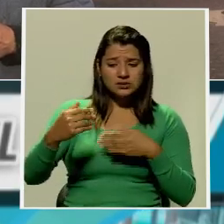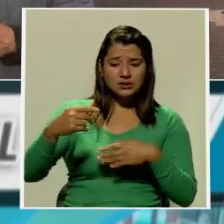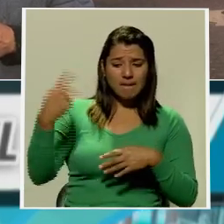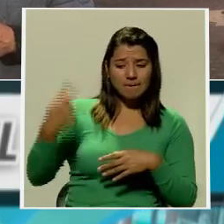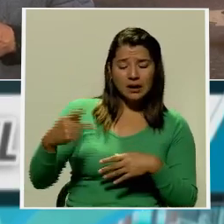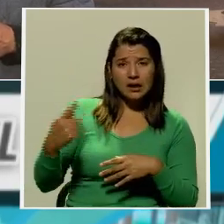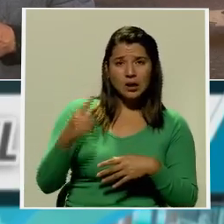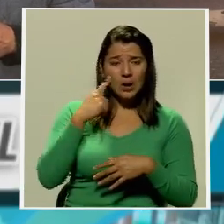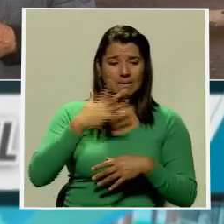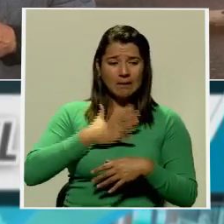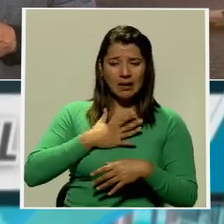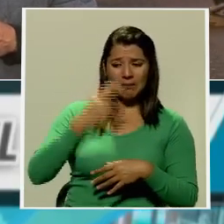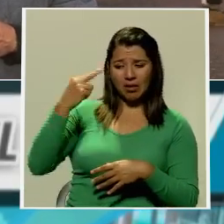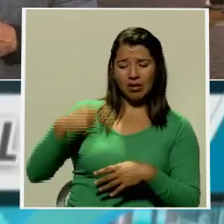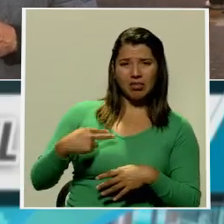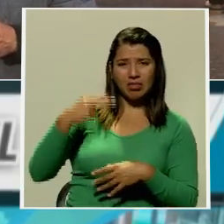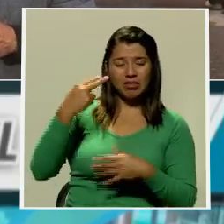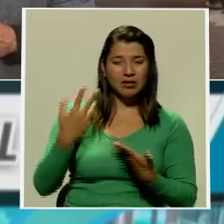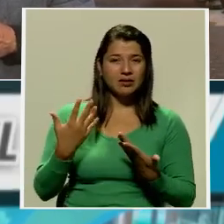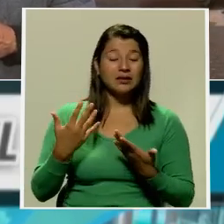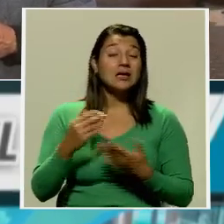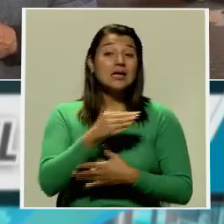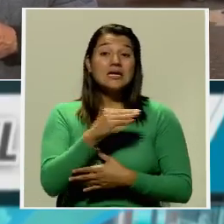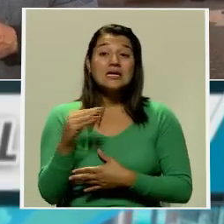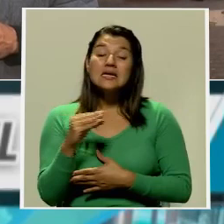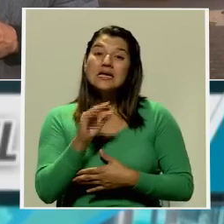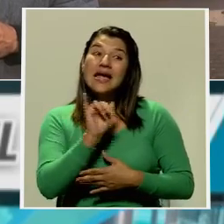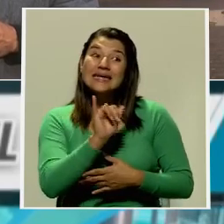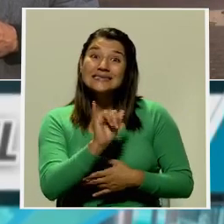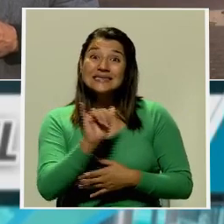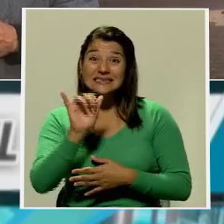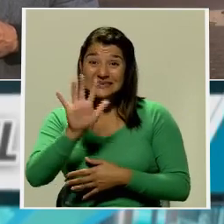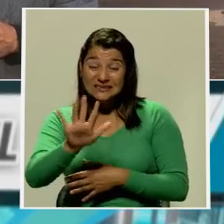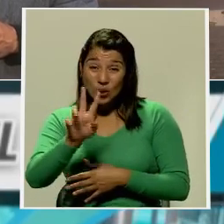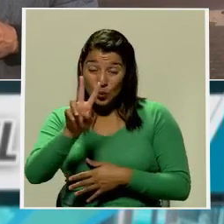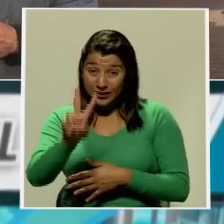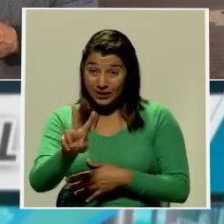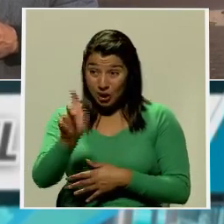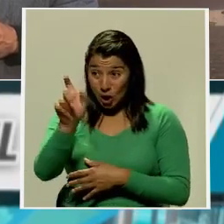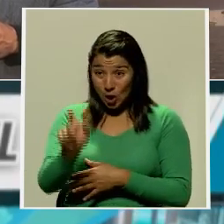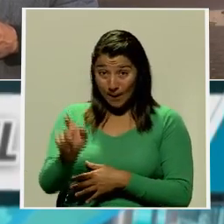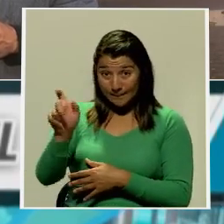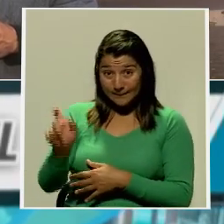la ciudad iban a transitar. Y estas 52